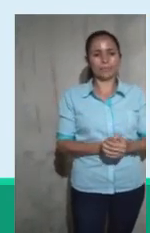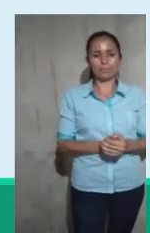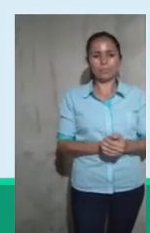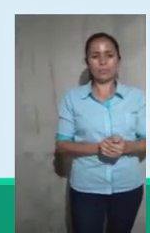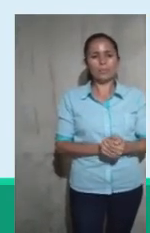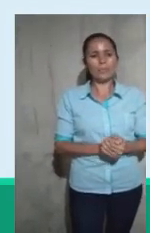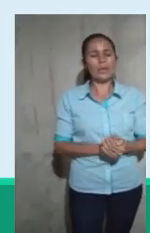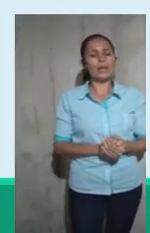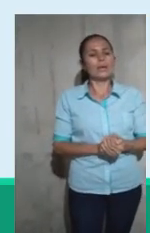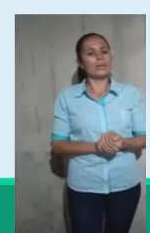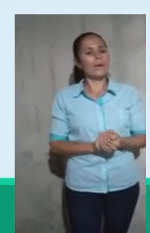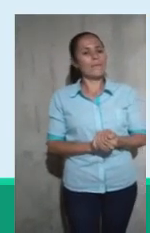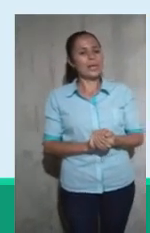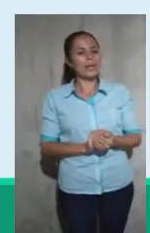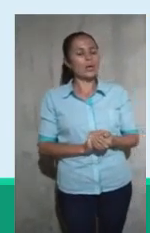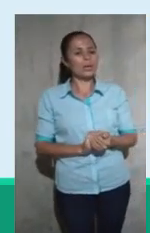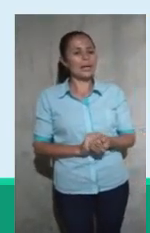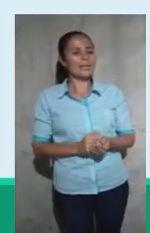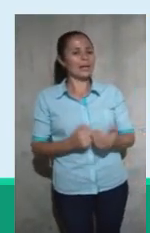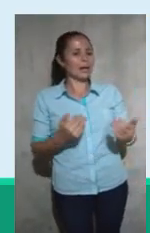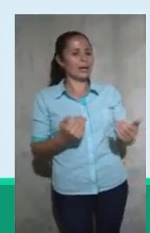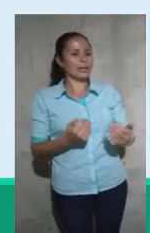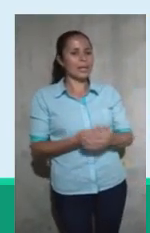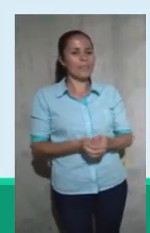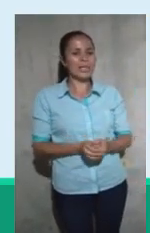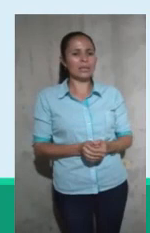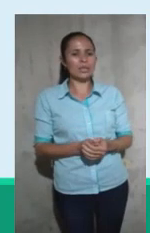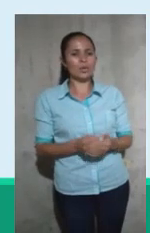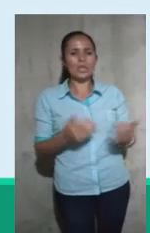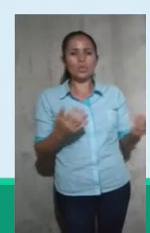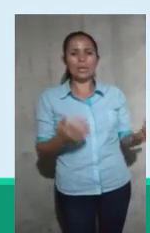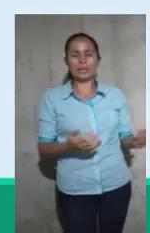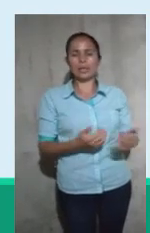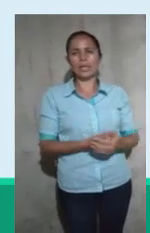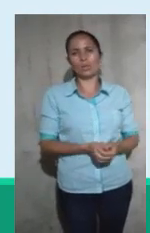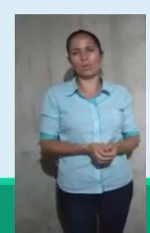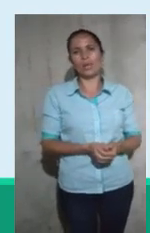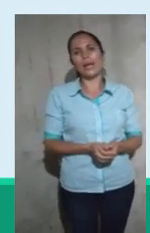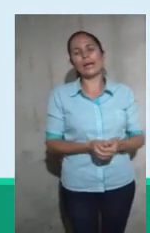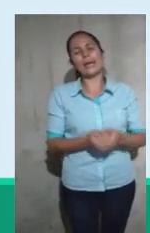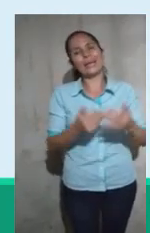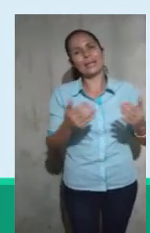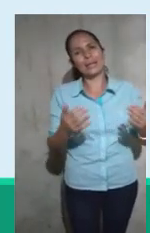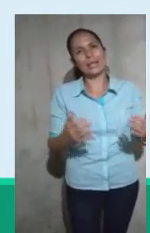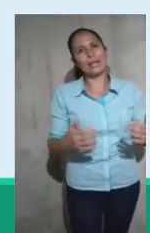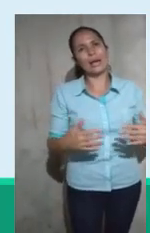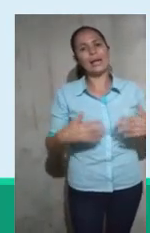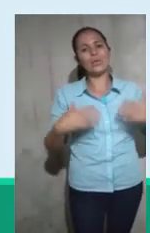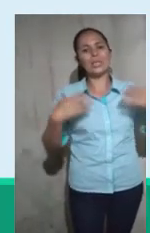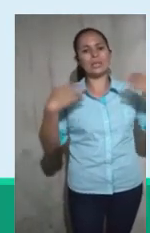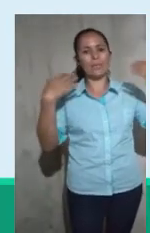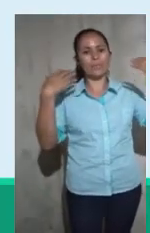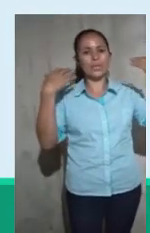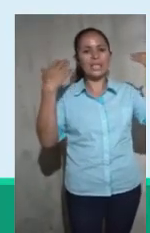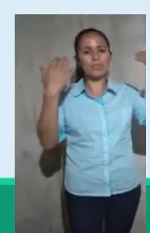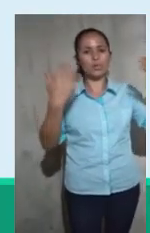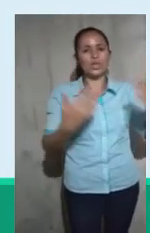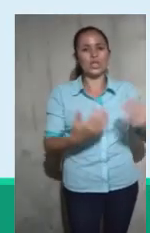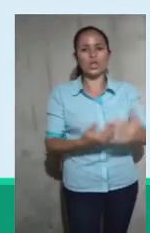valores. También recordarles que la carta de presentación es un escrito en el que se señala